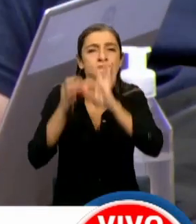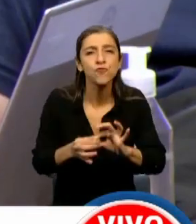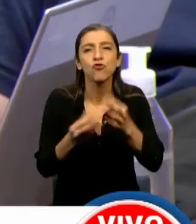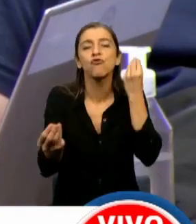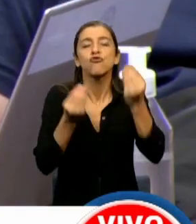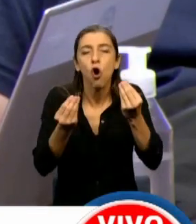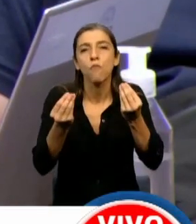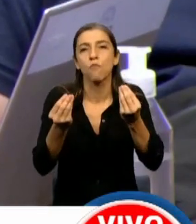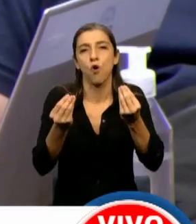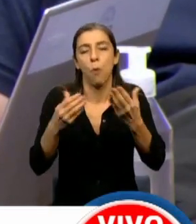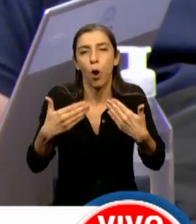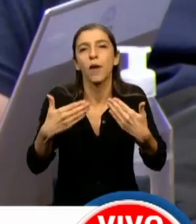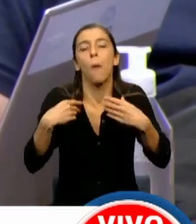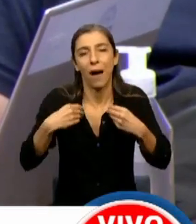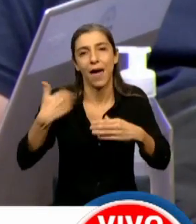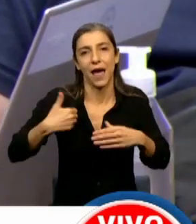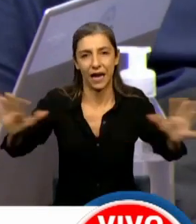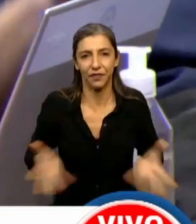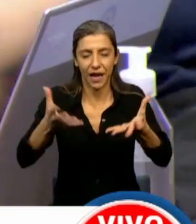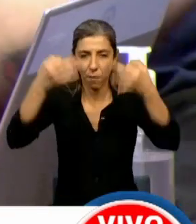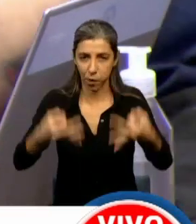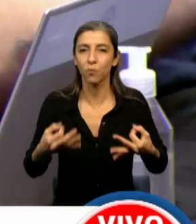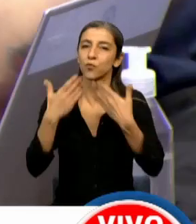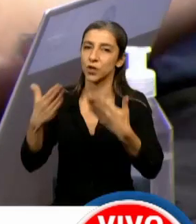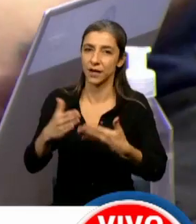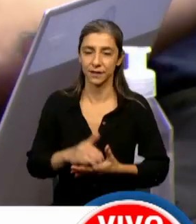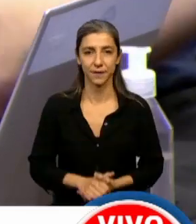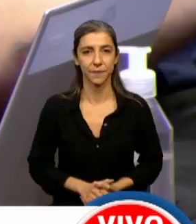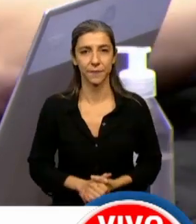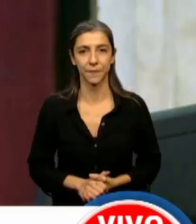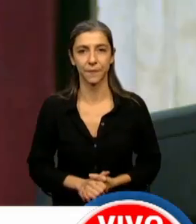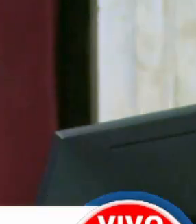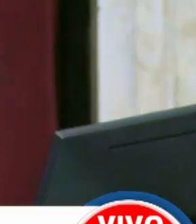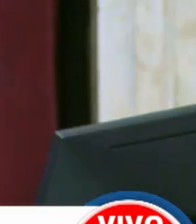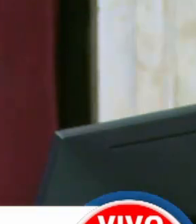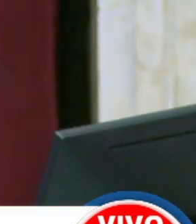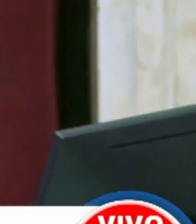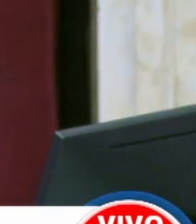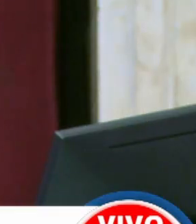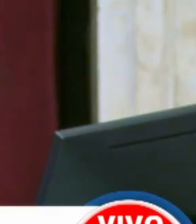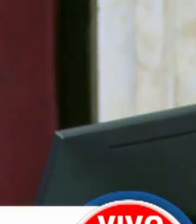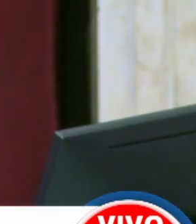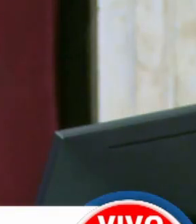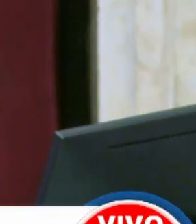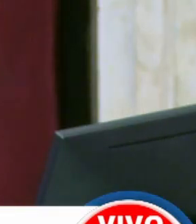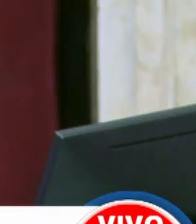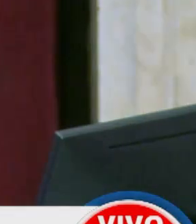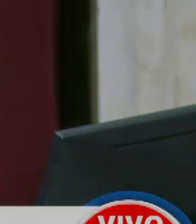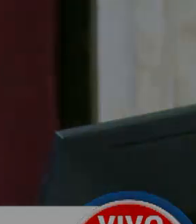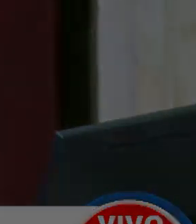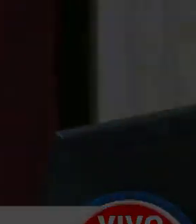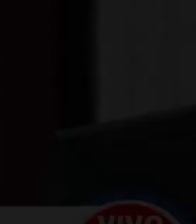para realmente poner a Argentina de pie. Muchas gracias. Gracias, diputado.